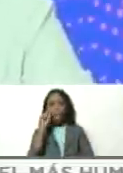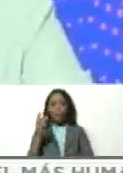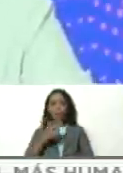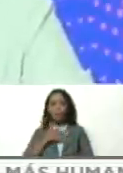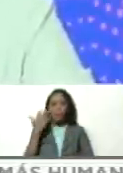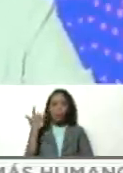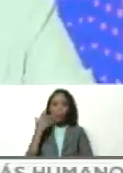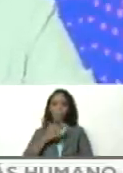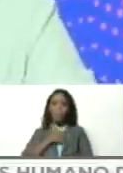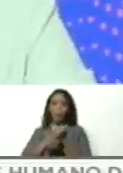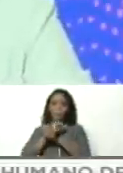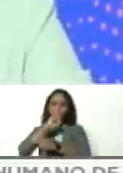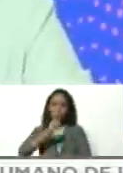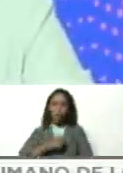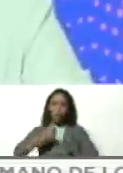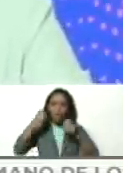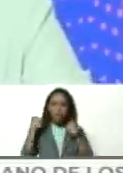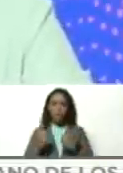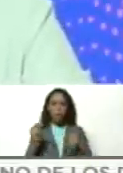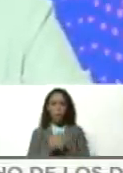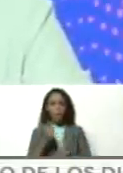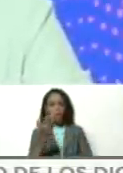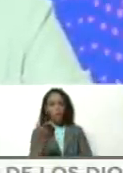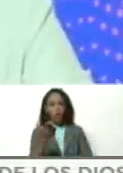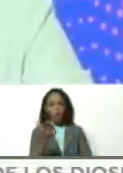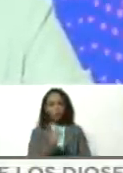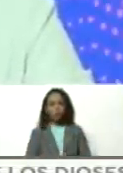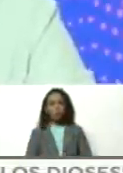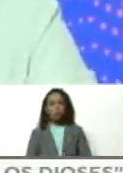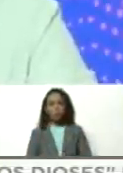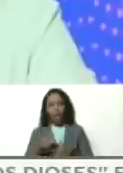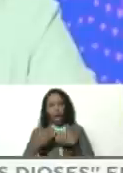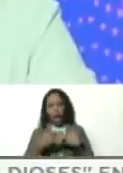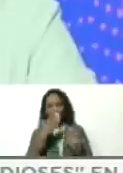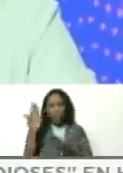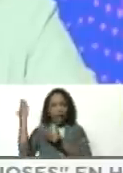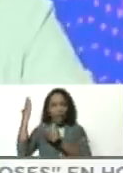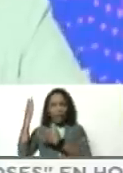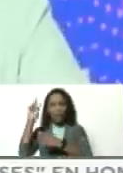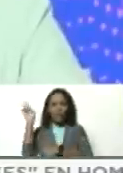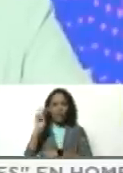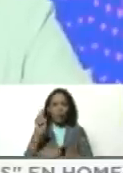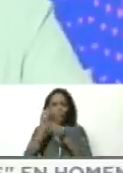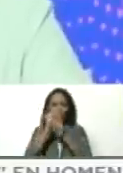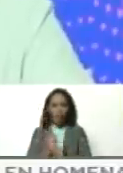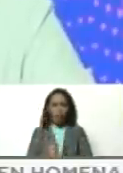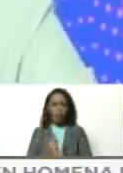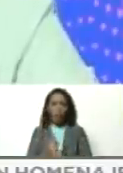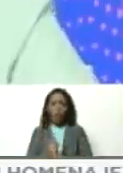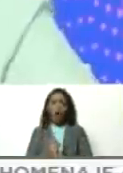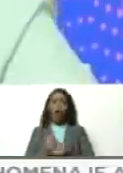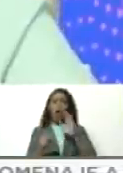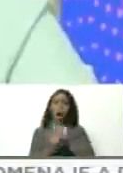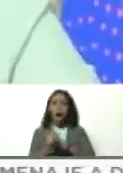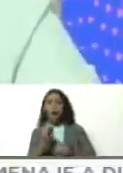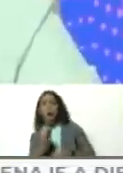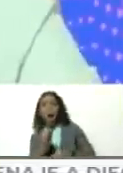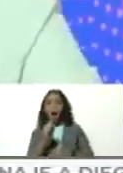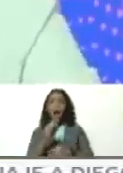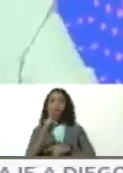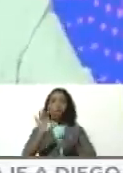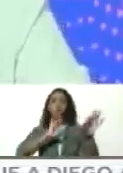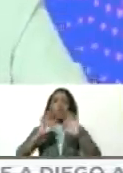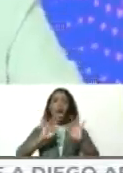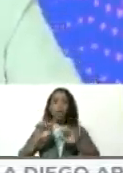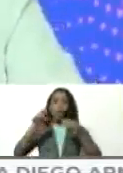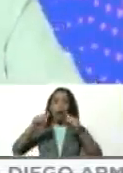amor y mi firmeza contigo, Pablo. Adelante, en Venezuela te esperamos para los conciertos y todas tus